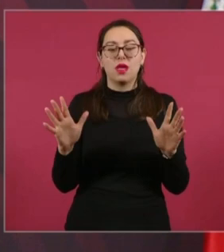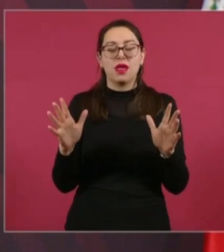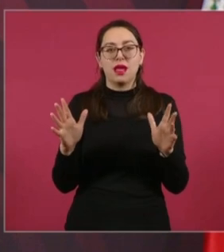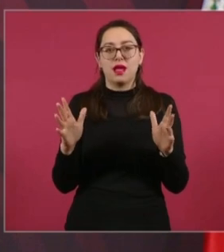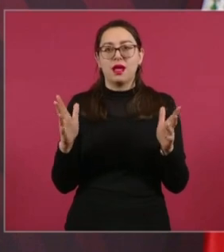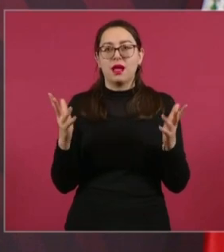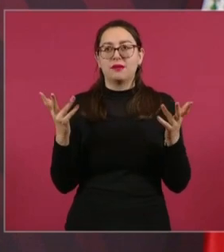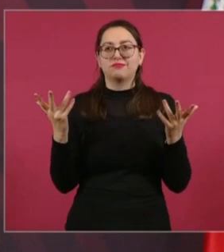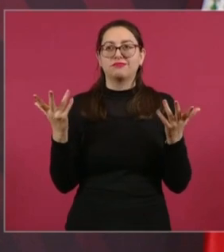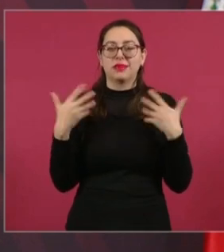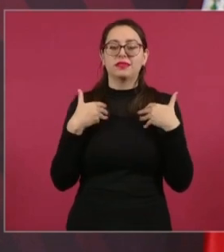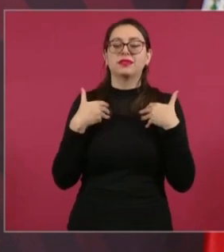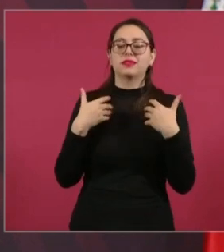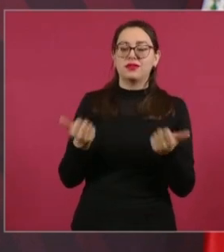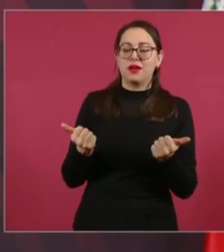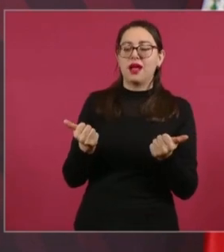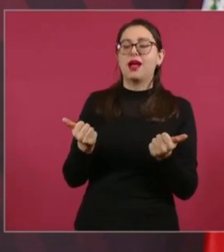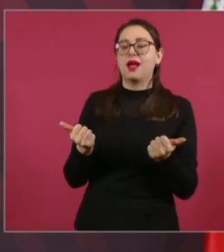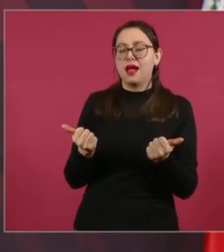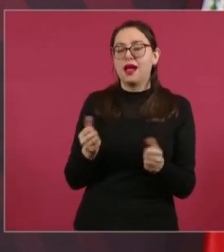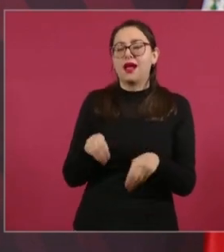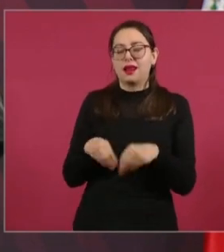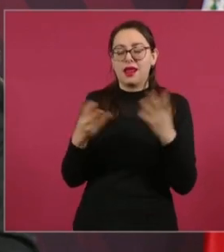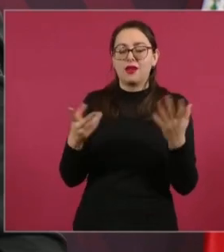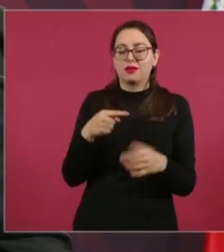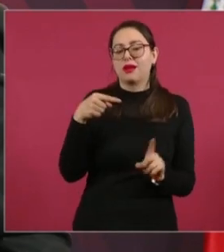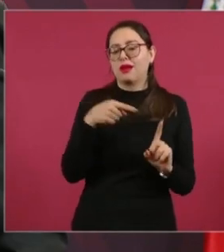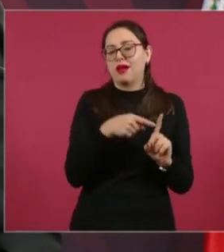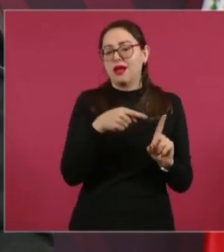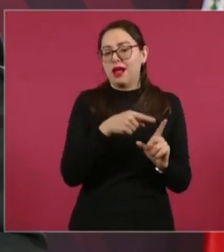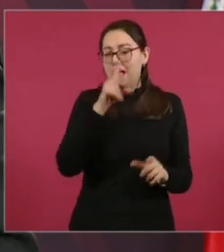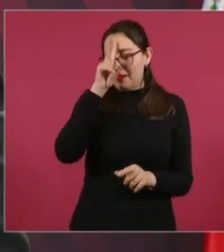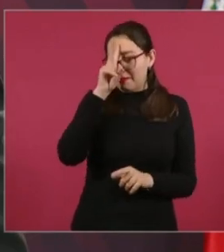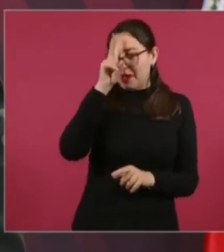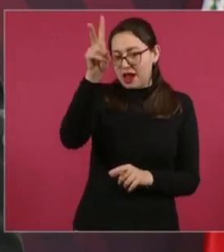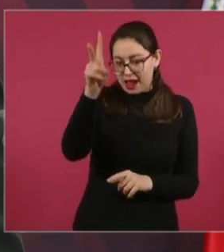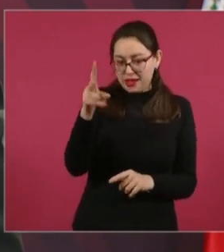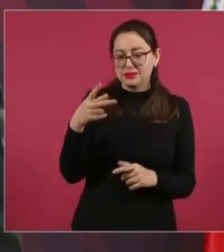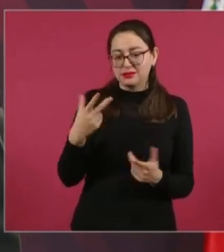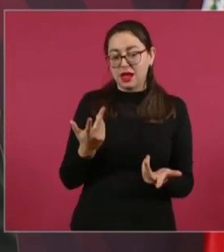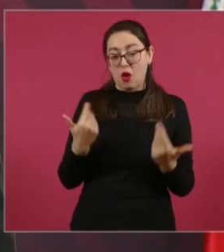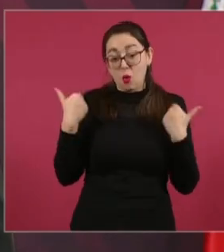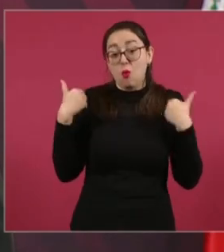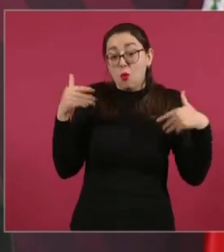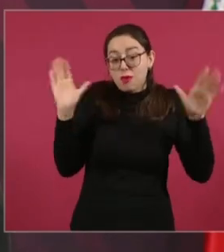de que era una respuesta por lo que estábamos haciendo.